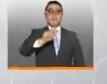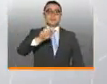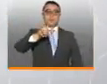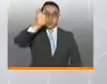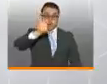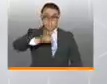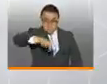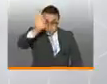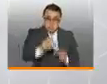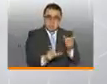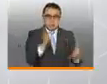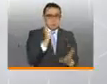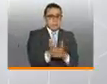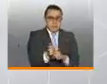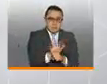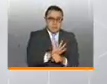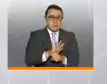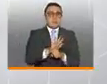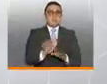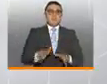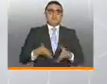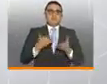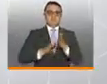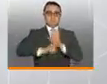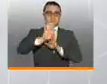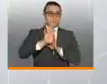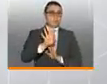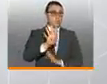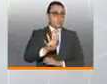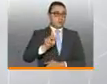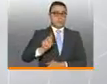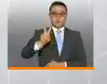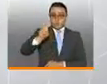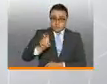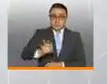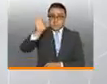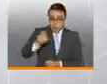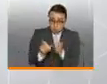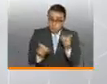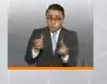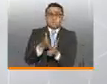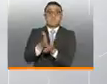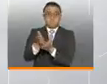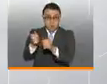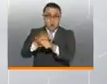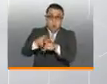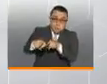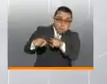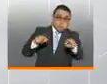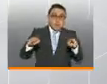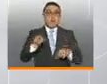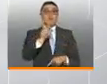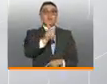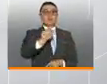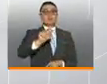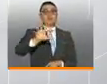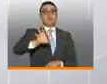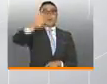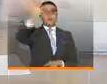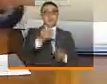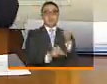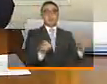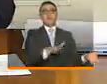de recuperados, un 4.7% de casos activos y un 2.5% de